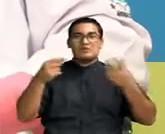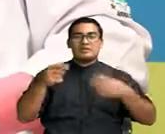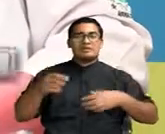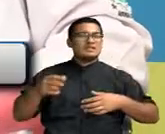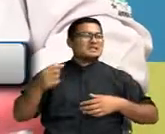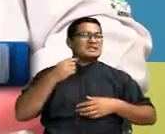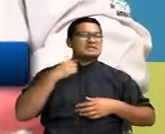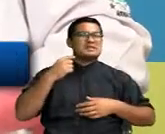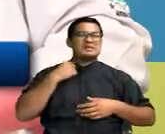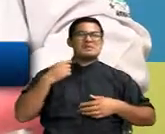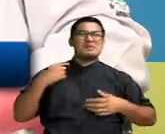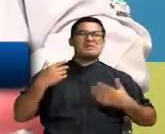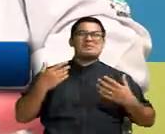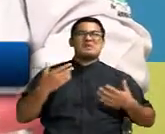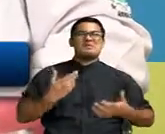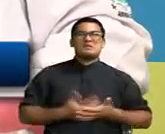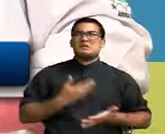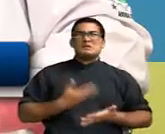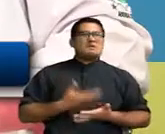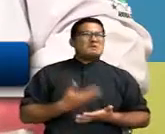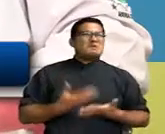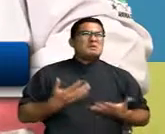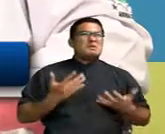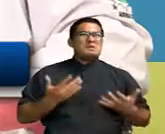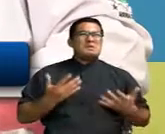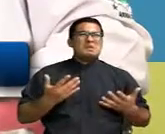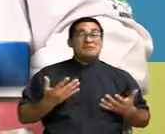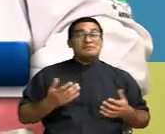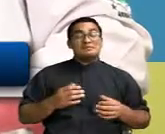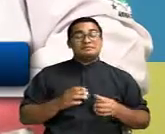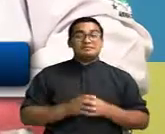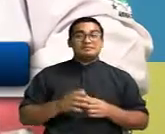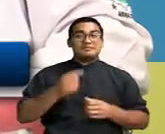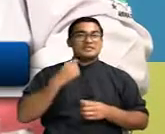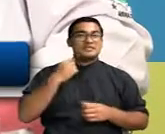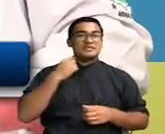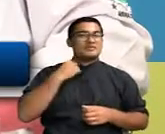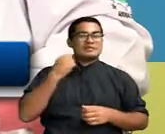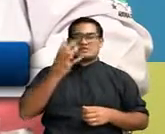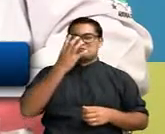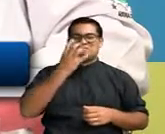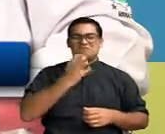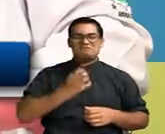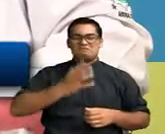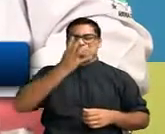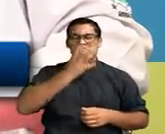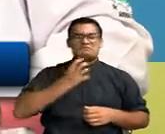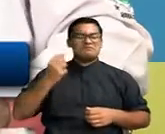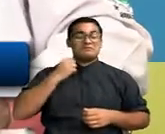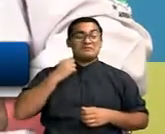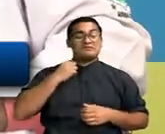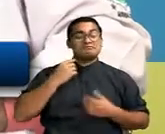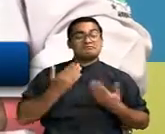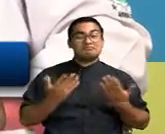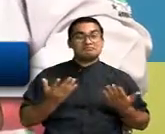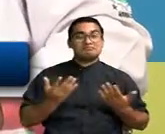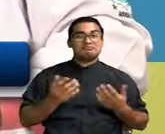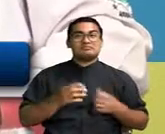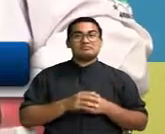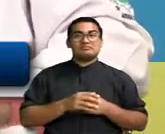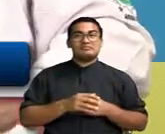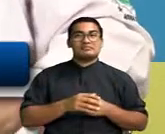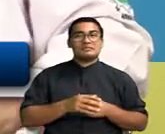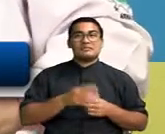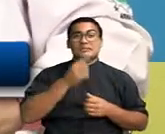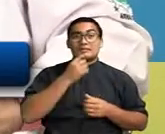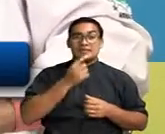irritabilidad. Son irritables. El exceso de enojo ante cualquier situación, la irritabilidad. Uno de los síntomas